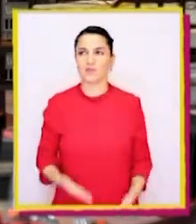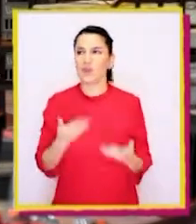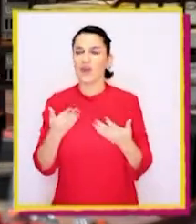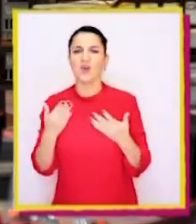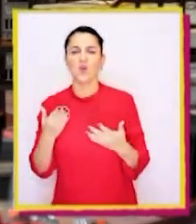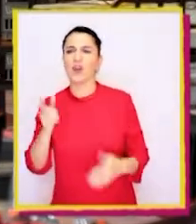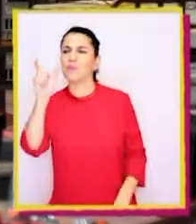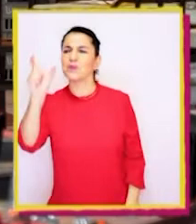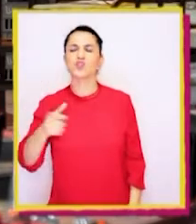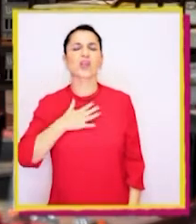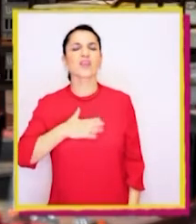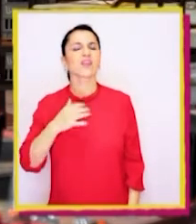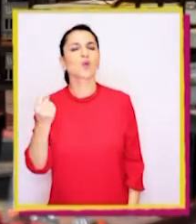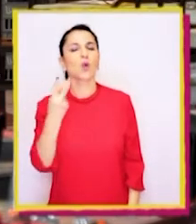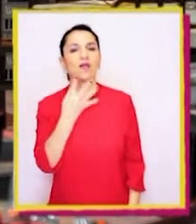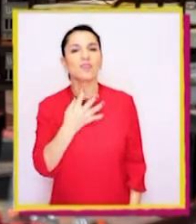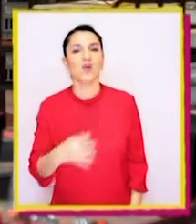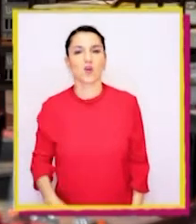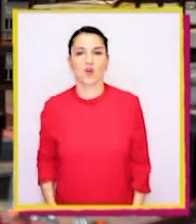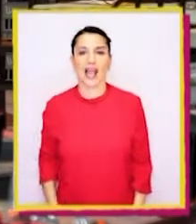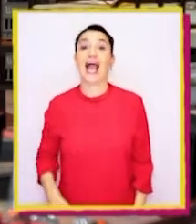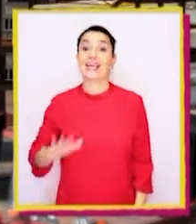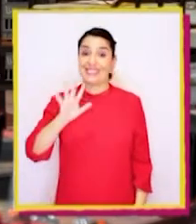¿Y ahora cuánto quieren estos señores?